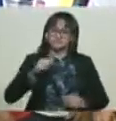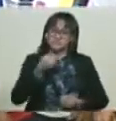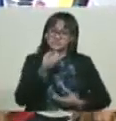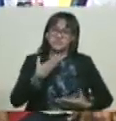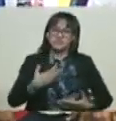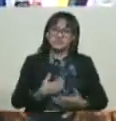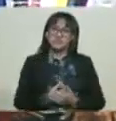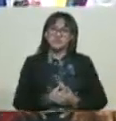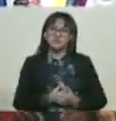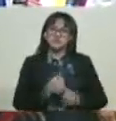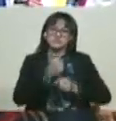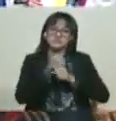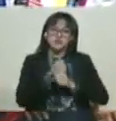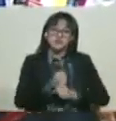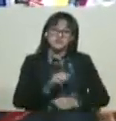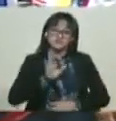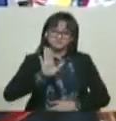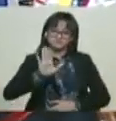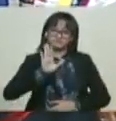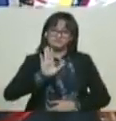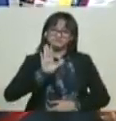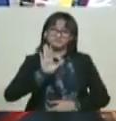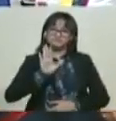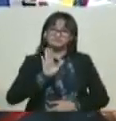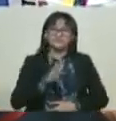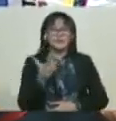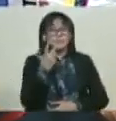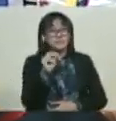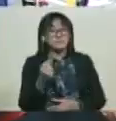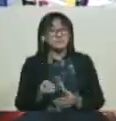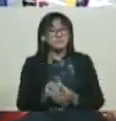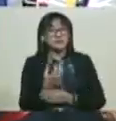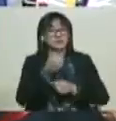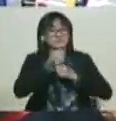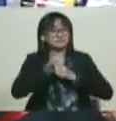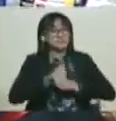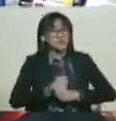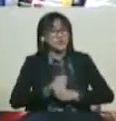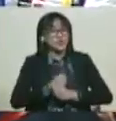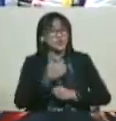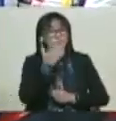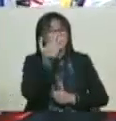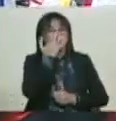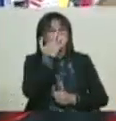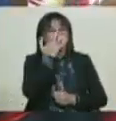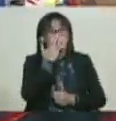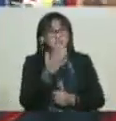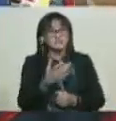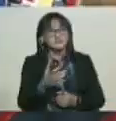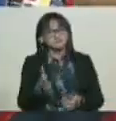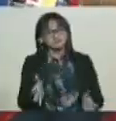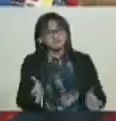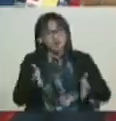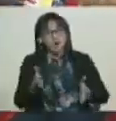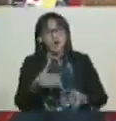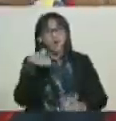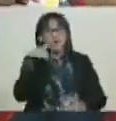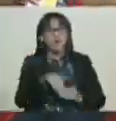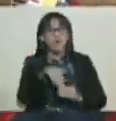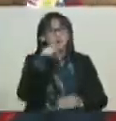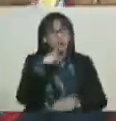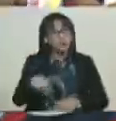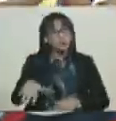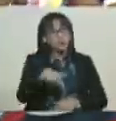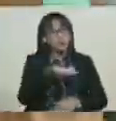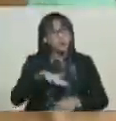los esperamos en la bajadita y el 20 de mayo no las cobramos toditas con el voto del pueblo